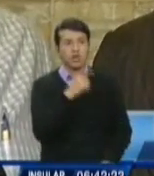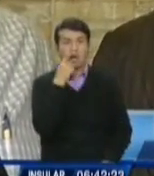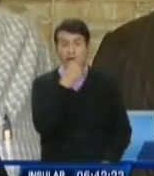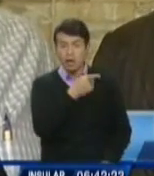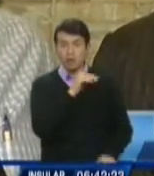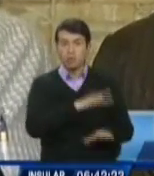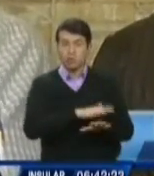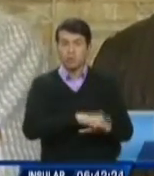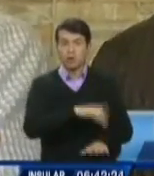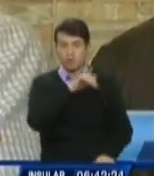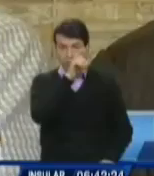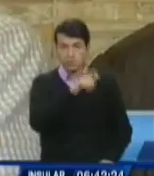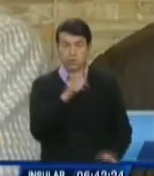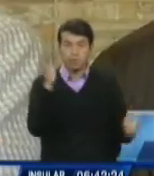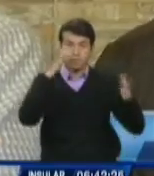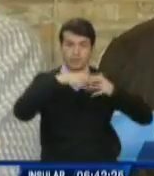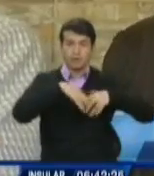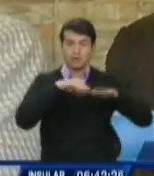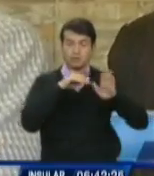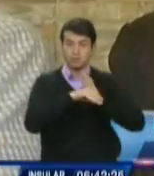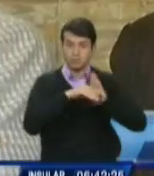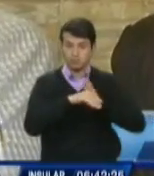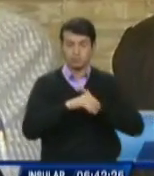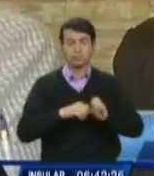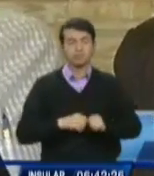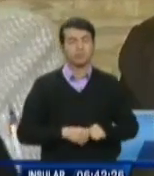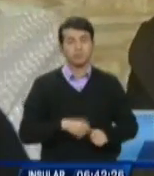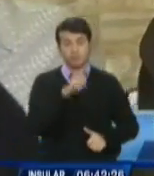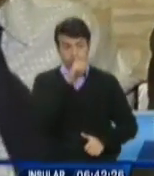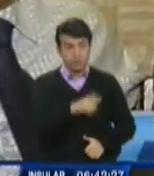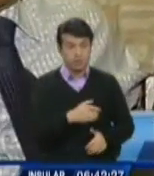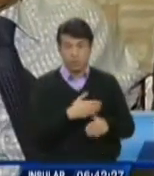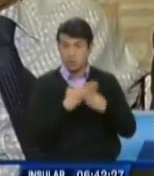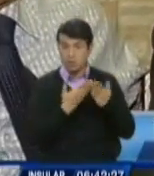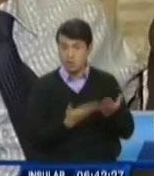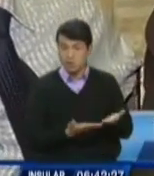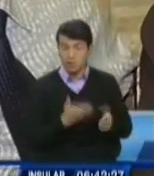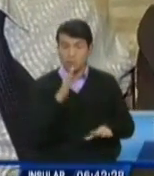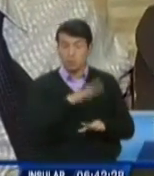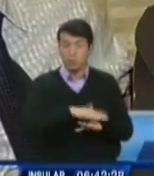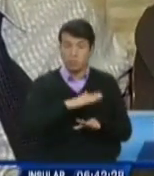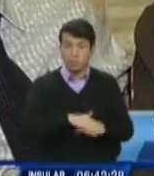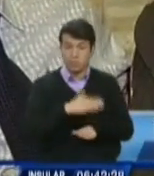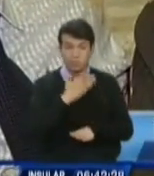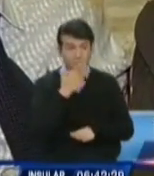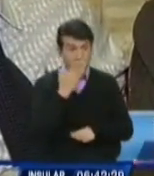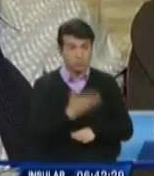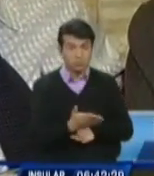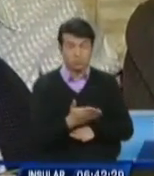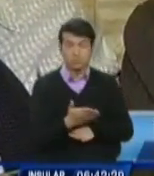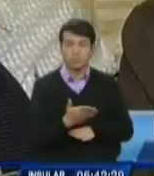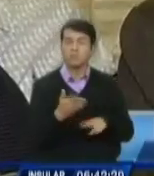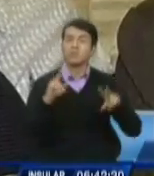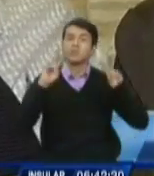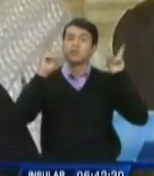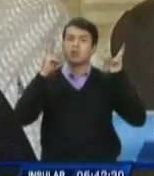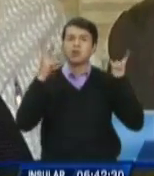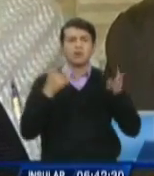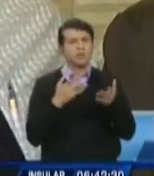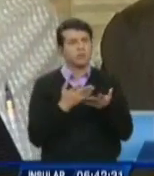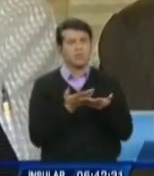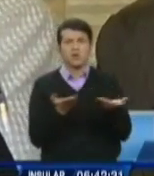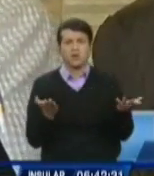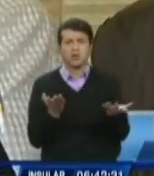culpables del feriado bancario, él es uno de los culpables de la